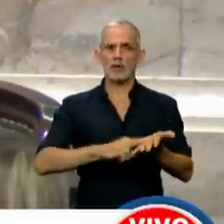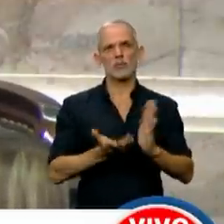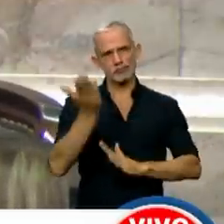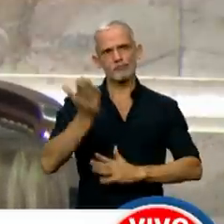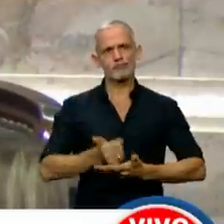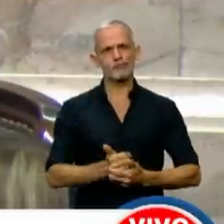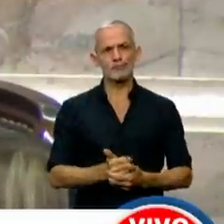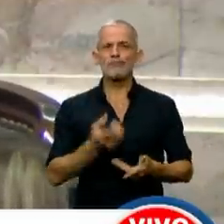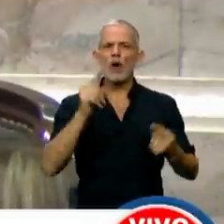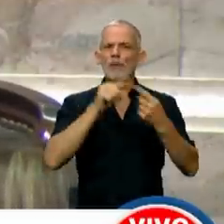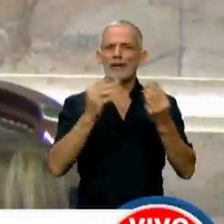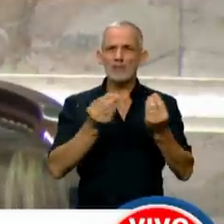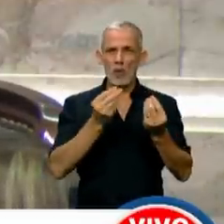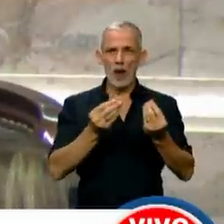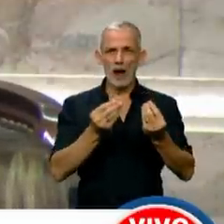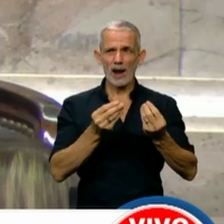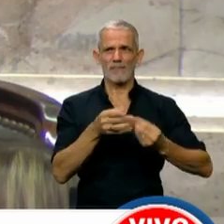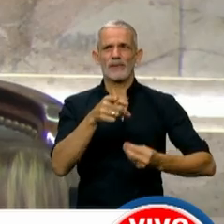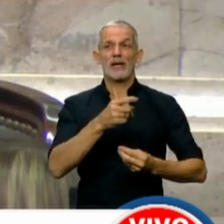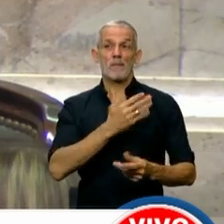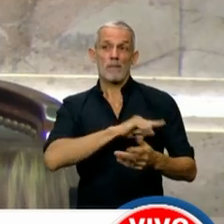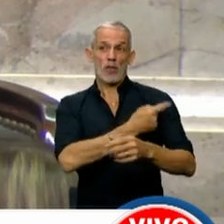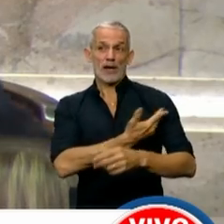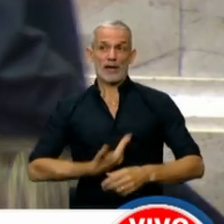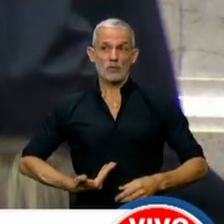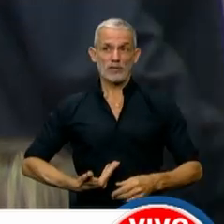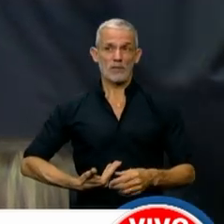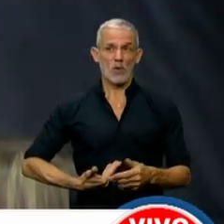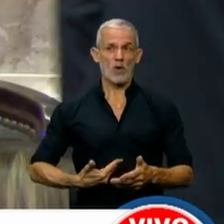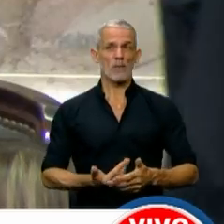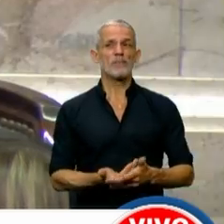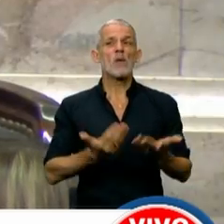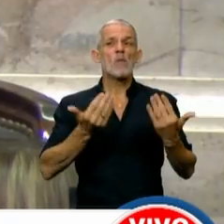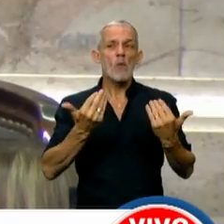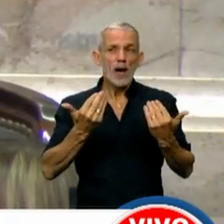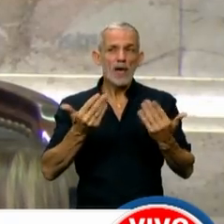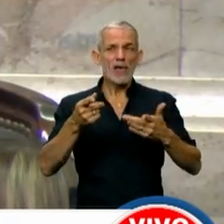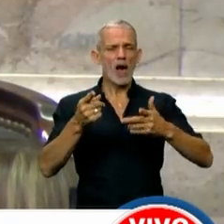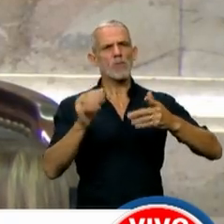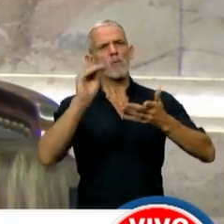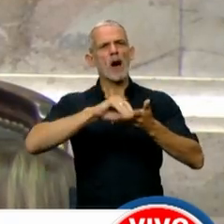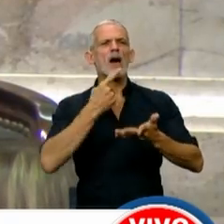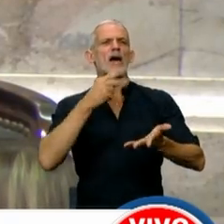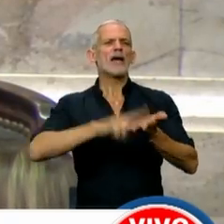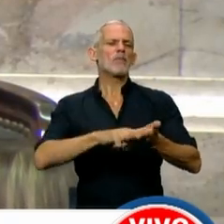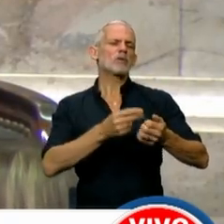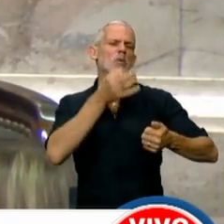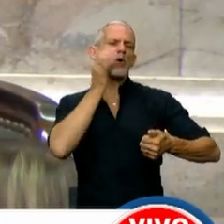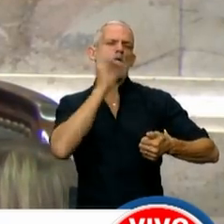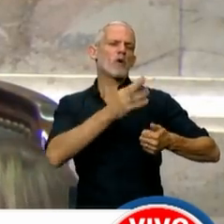con el objetivo de que el poder ejecutivo pueda ampliar impuestos de manera